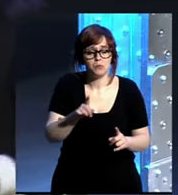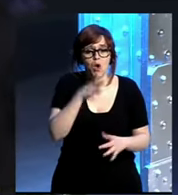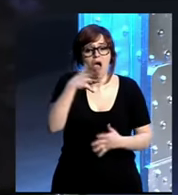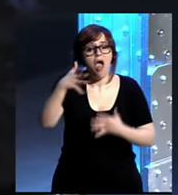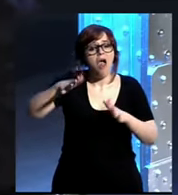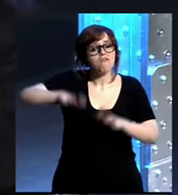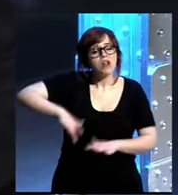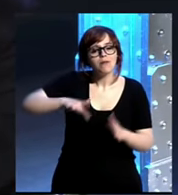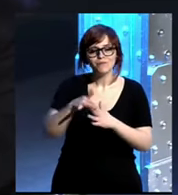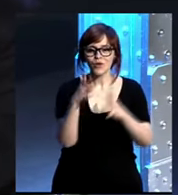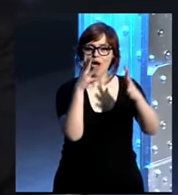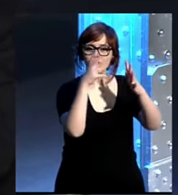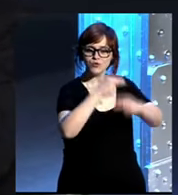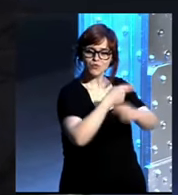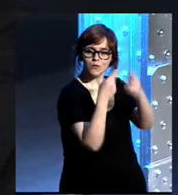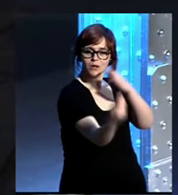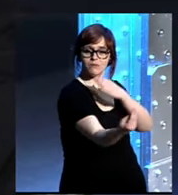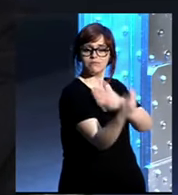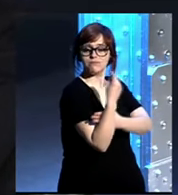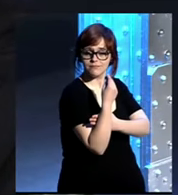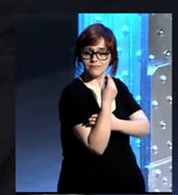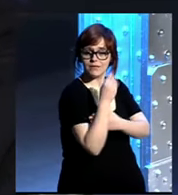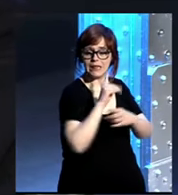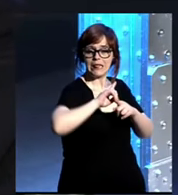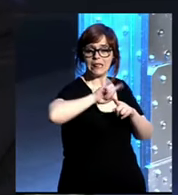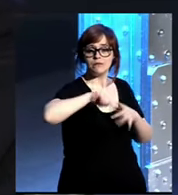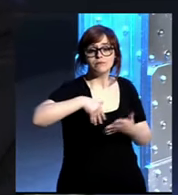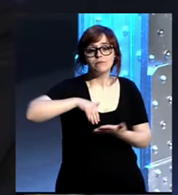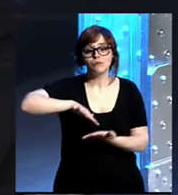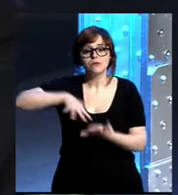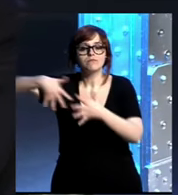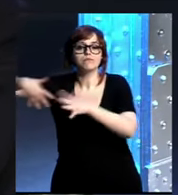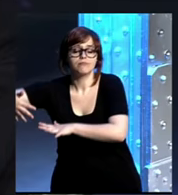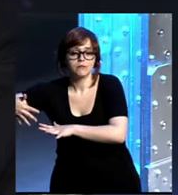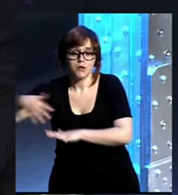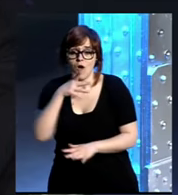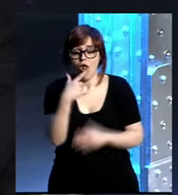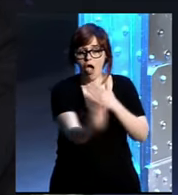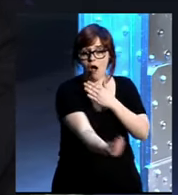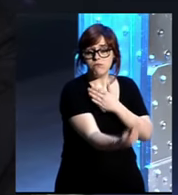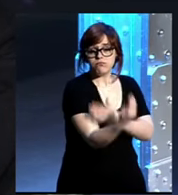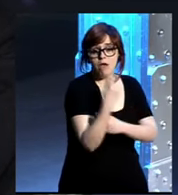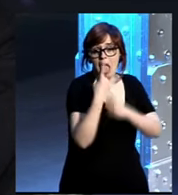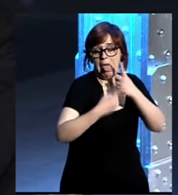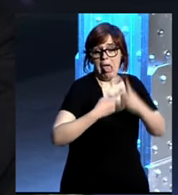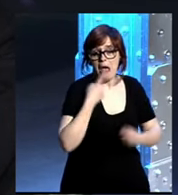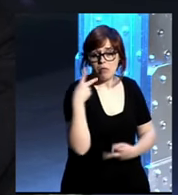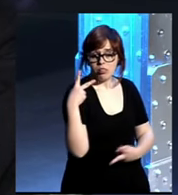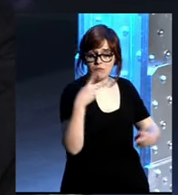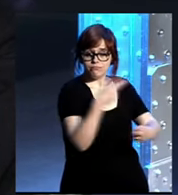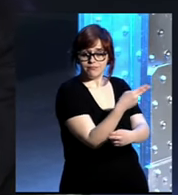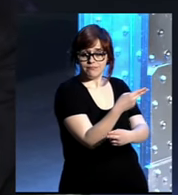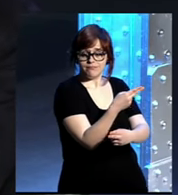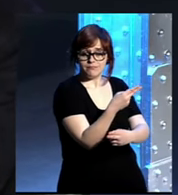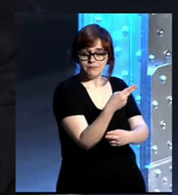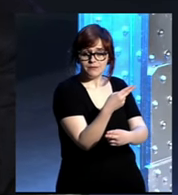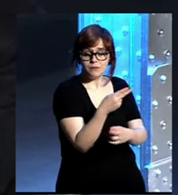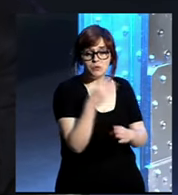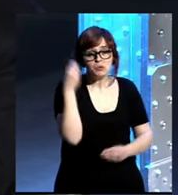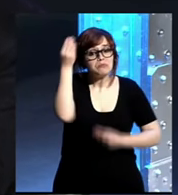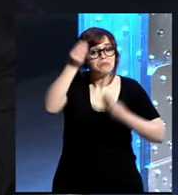subvención pública, y ya sabemos que la subvención pública dura lo que dura y llega hasta donde llega. Y yo creo que de aquí a futuro, en Europa al